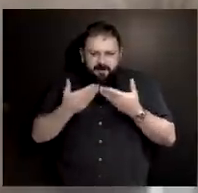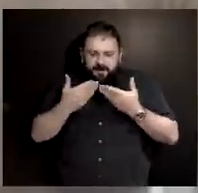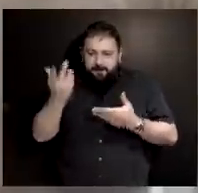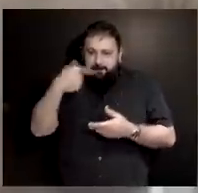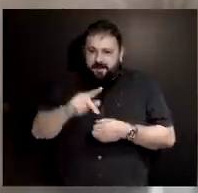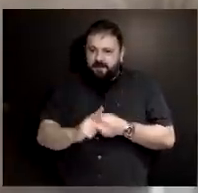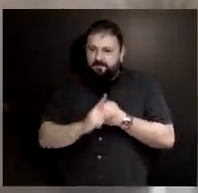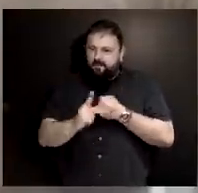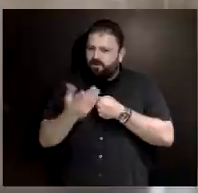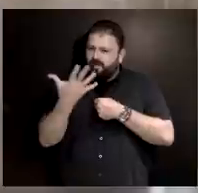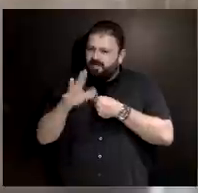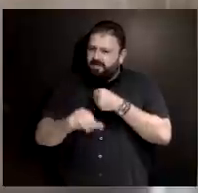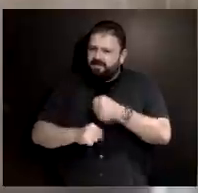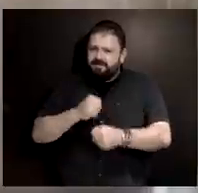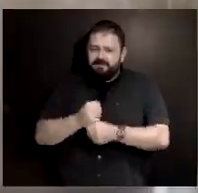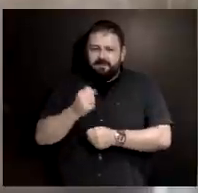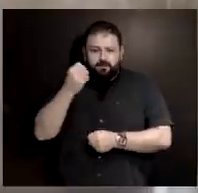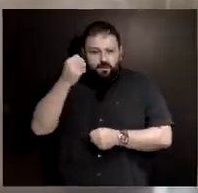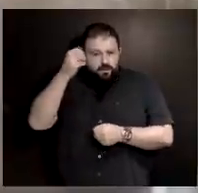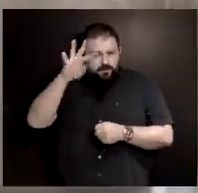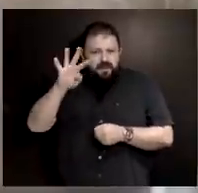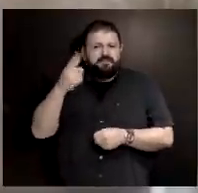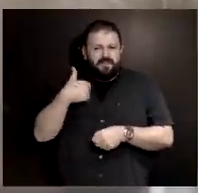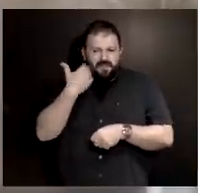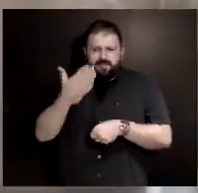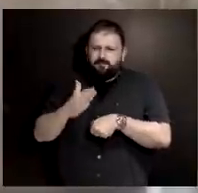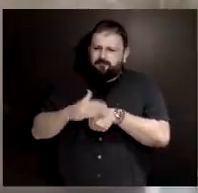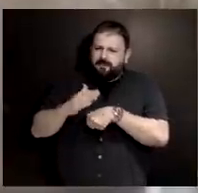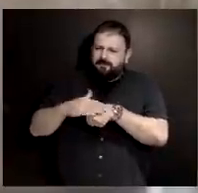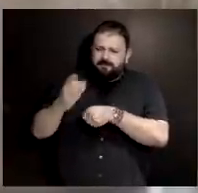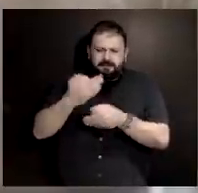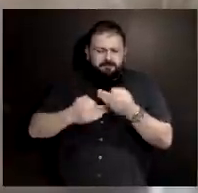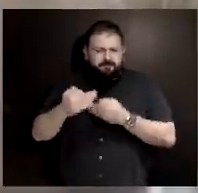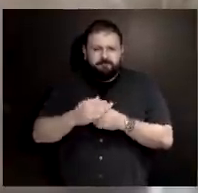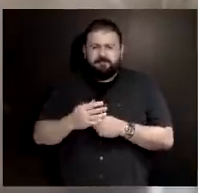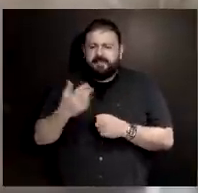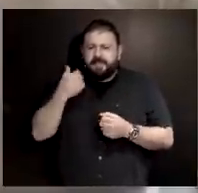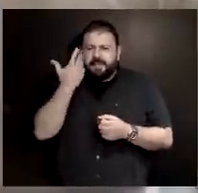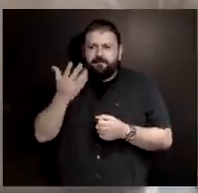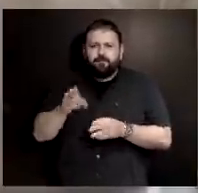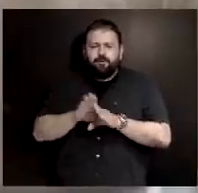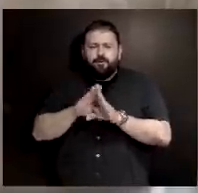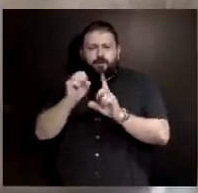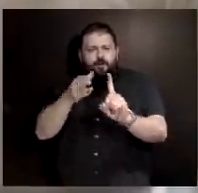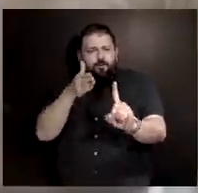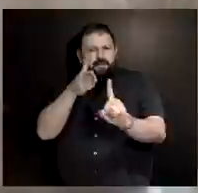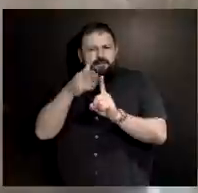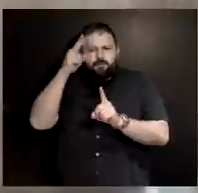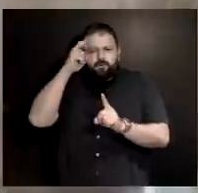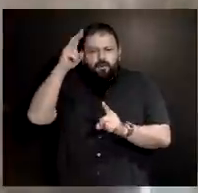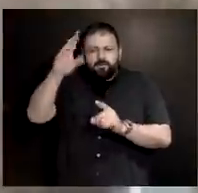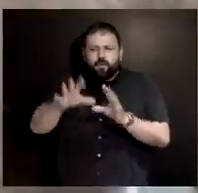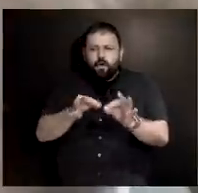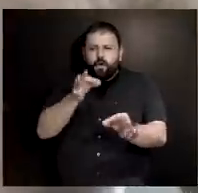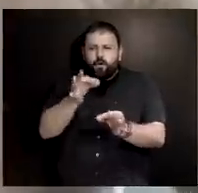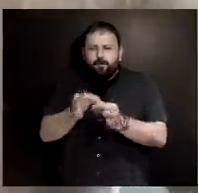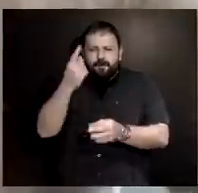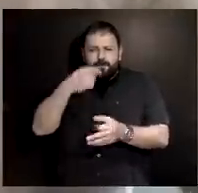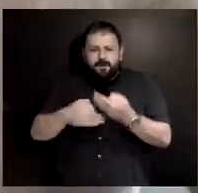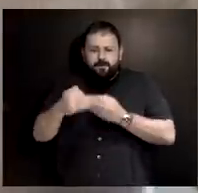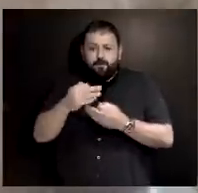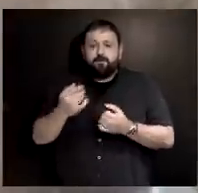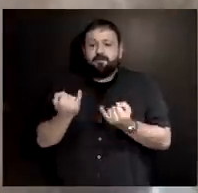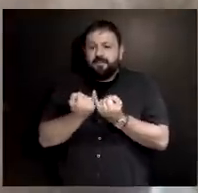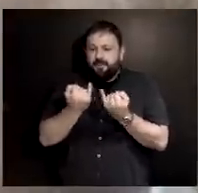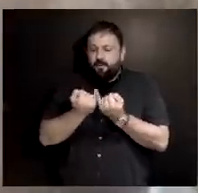próximos 10 años de OmniLife y lo mucho que queremos hacer, los muchos sueños que queremos cumplir. Bueno, para la gente que es nueva y no me conoce,